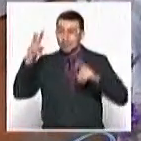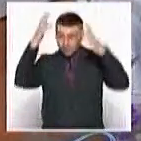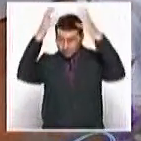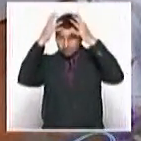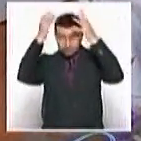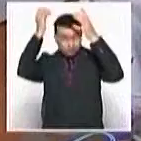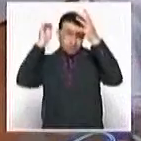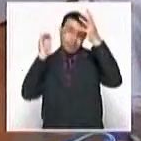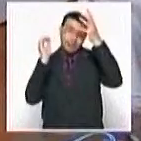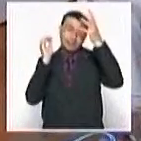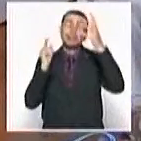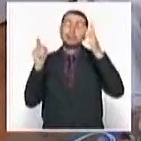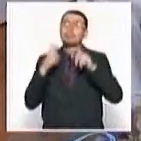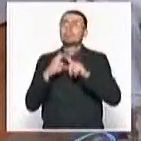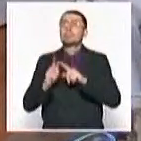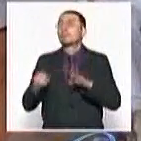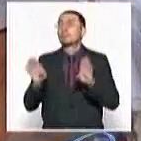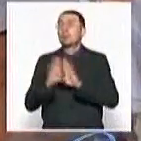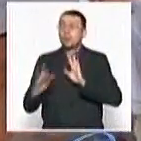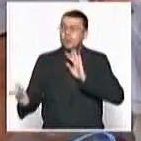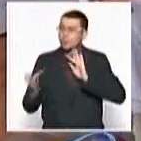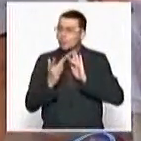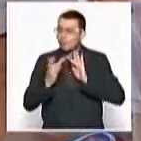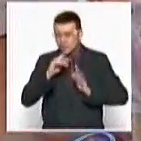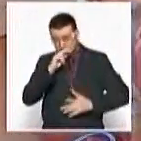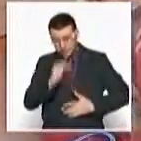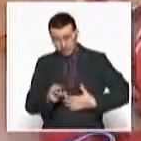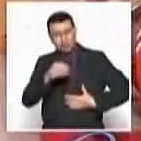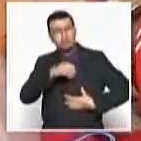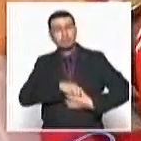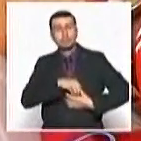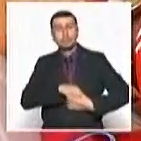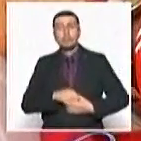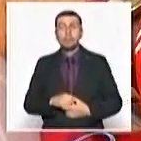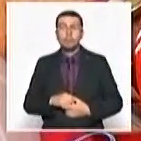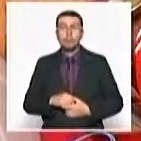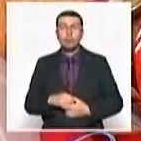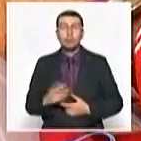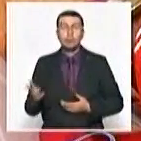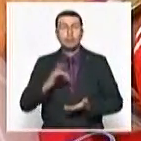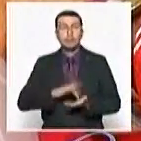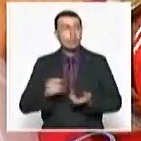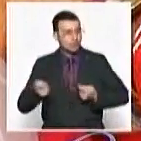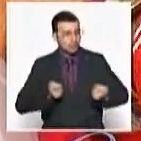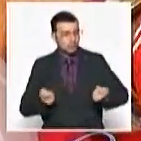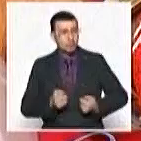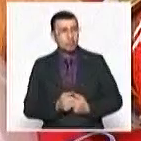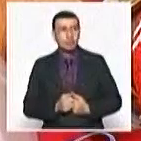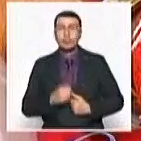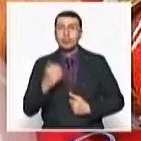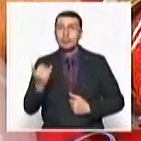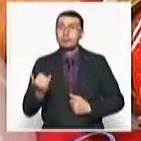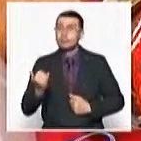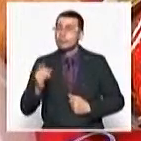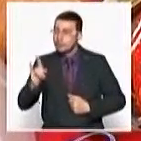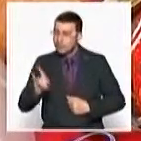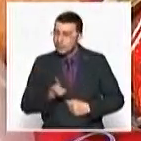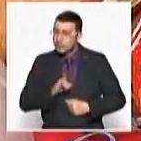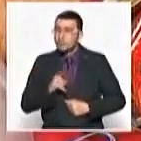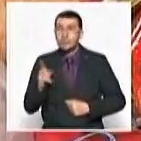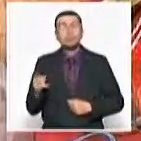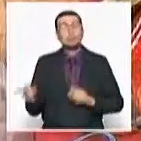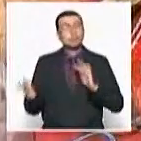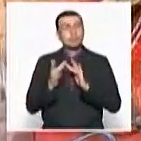es contactarnos con nuestro niño interior. El espíritu de la Navidad. Bueno, vamos al grano y tenemos muchas